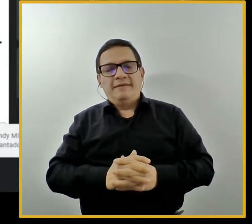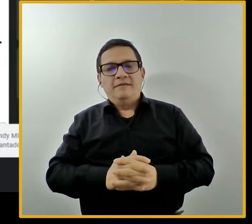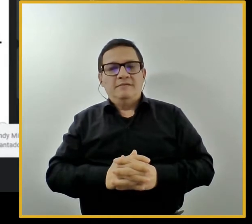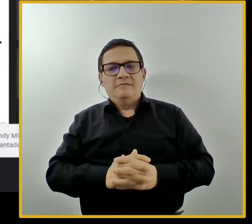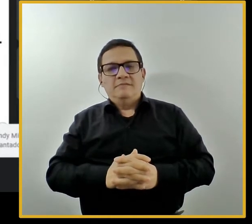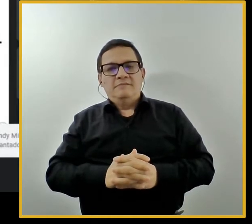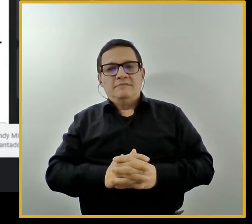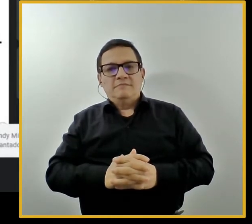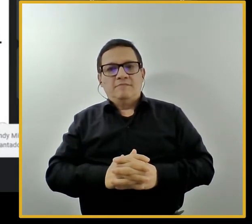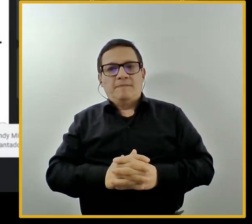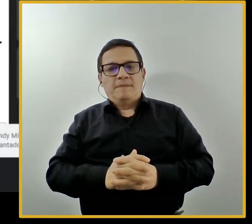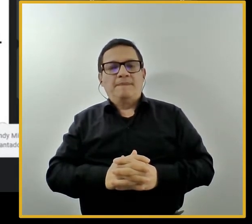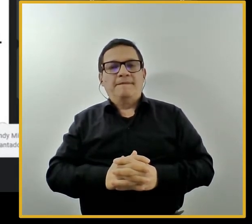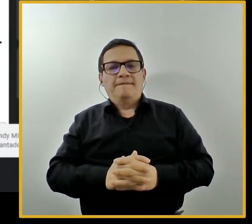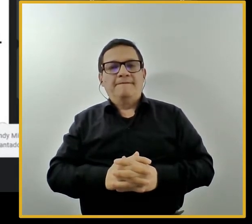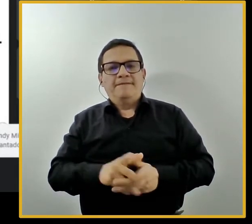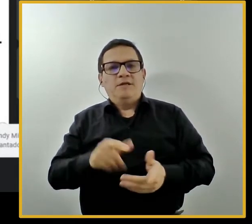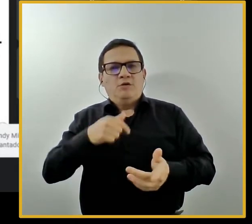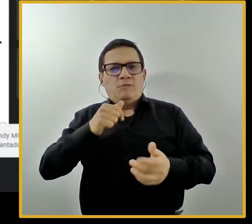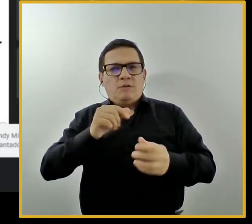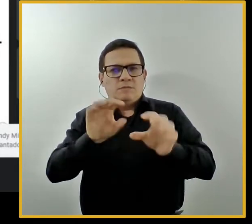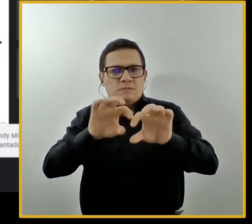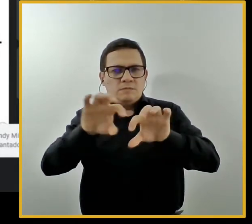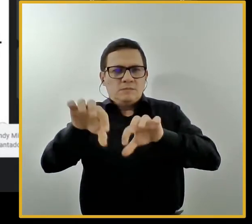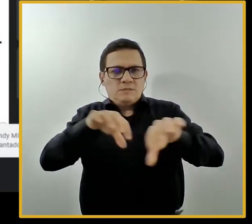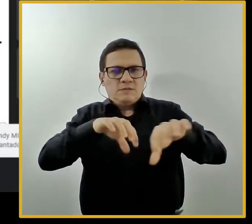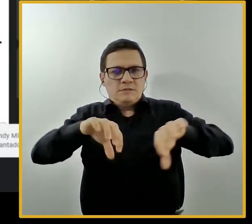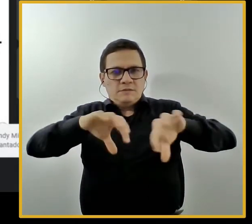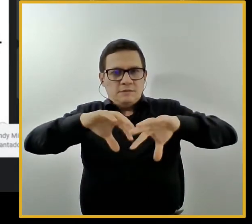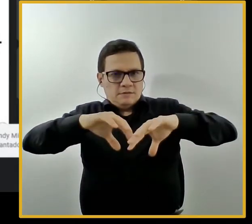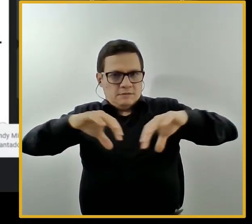yo puedo allí poder despejar